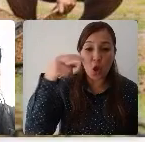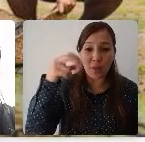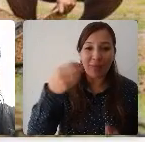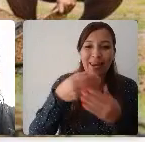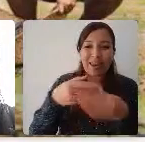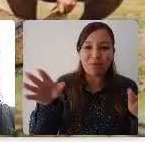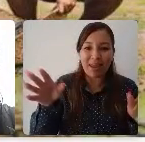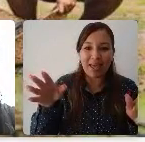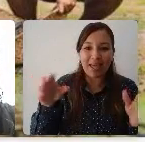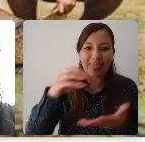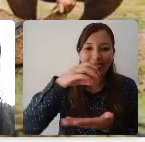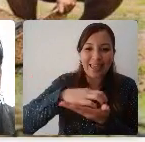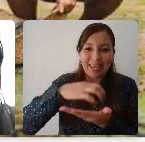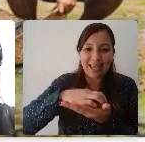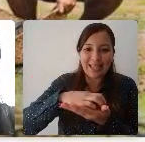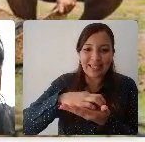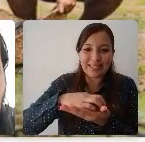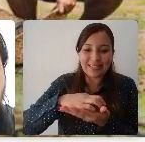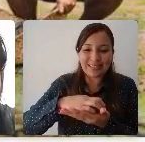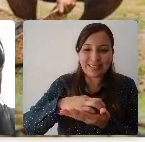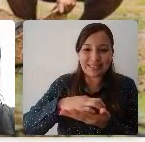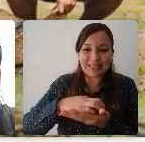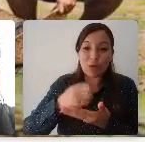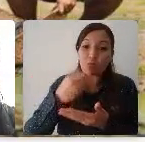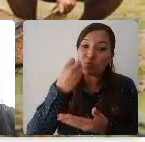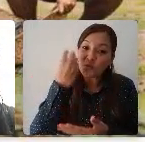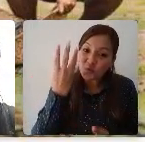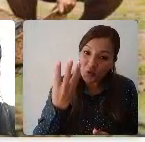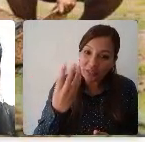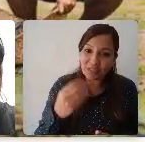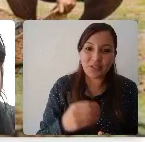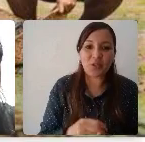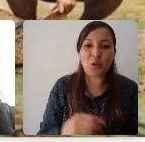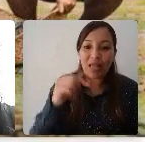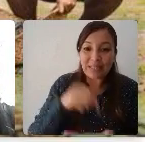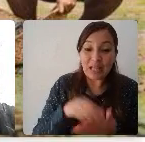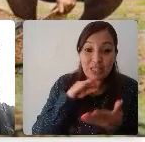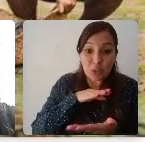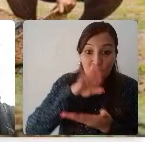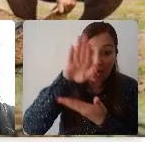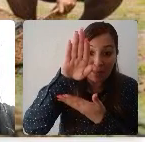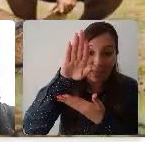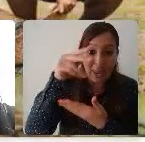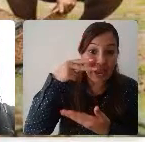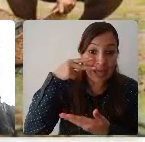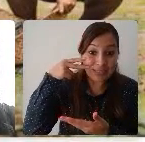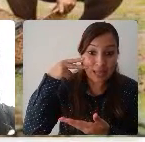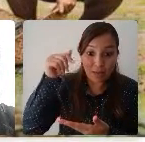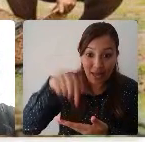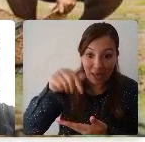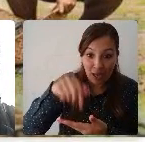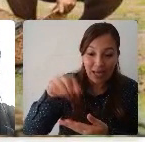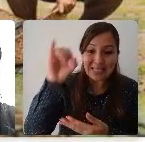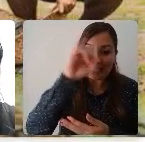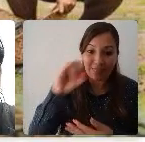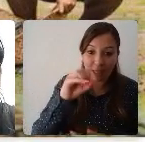taricayas y es una experiencia muy, muy bonita, muy interesante. Personalmente me ha tocado hacerlo,